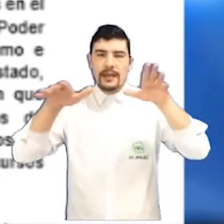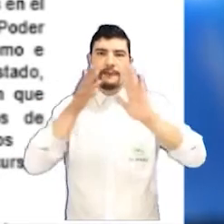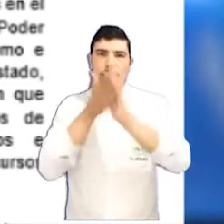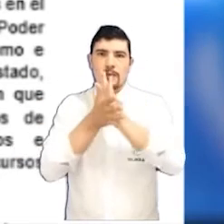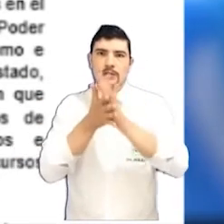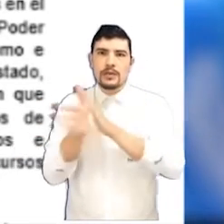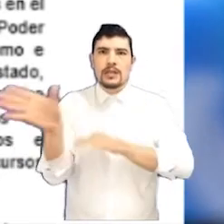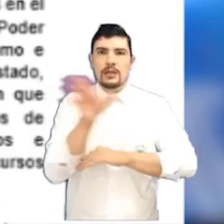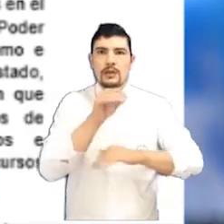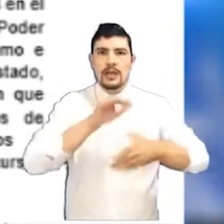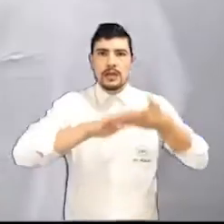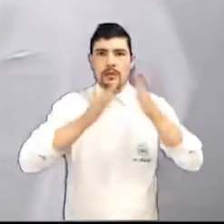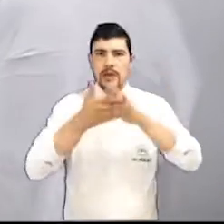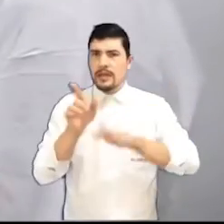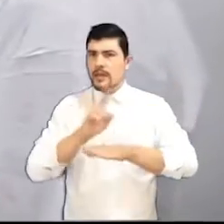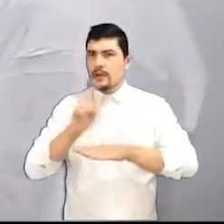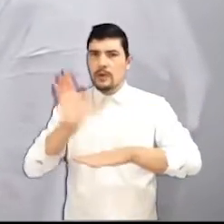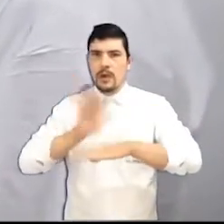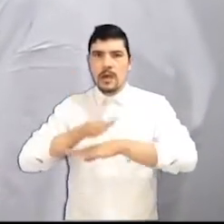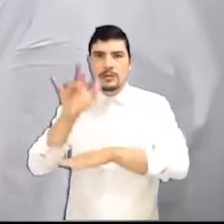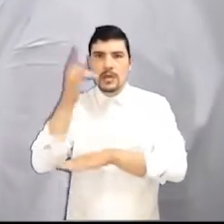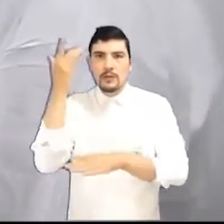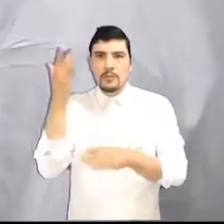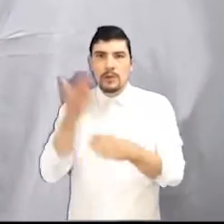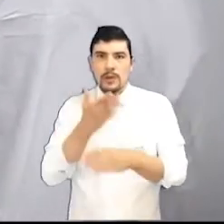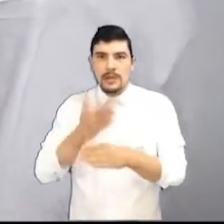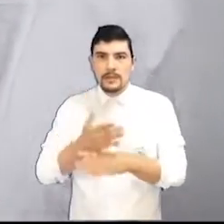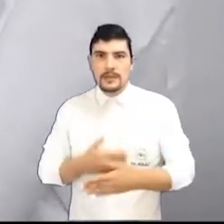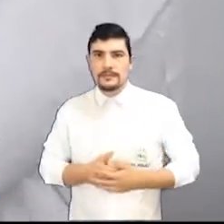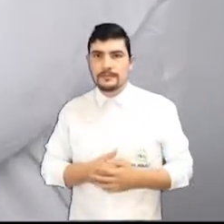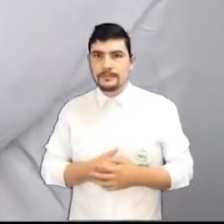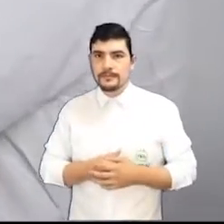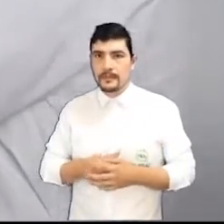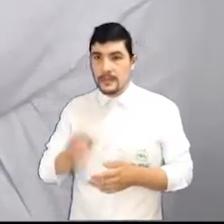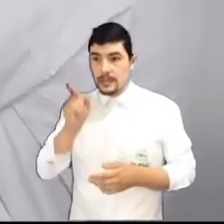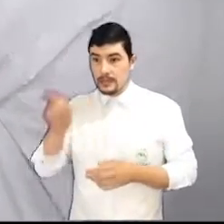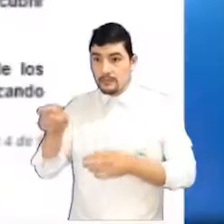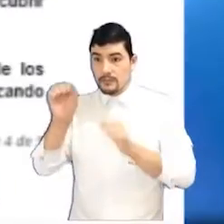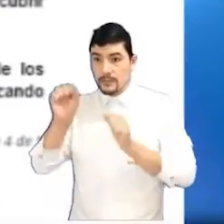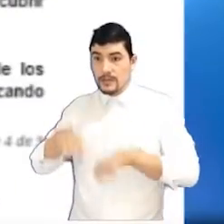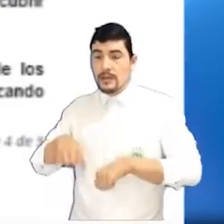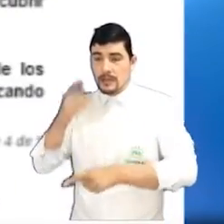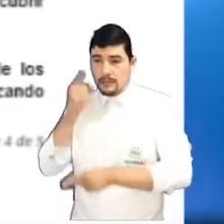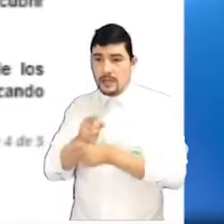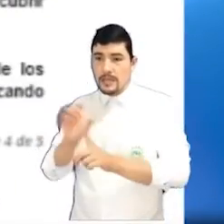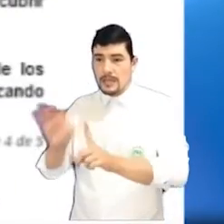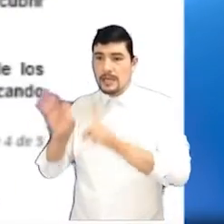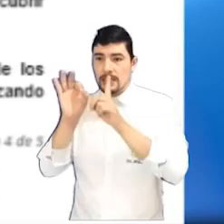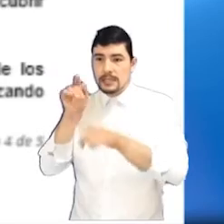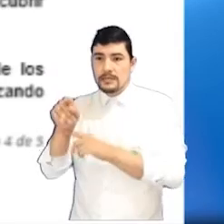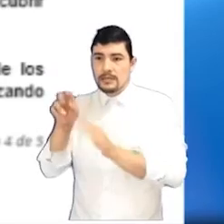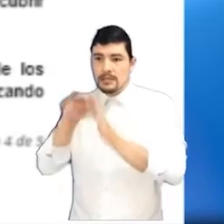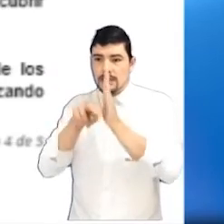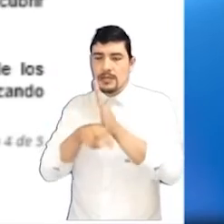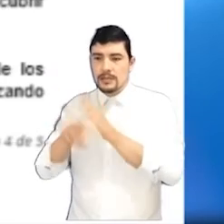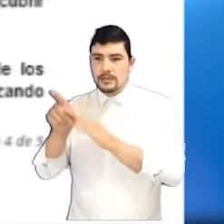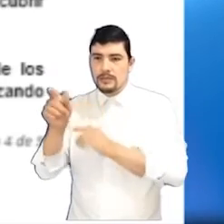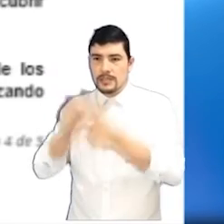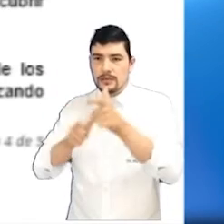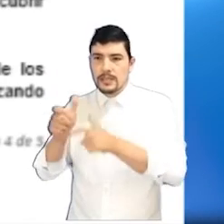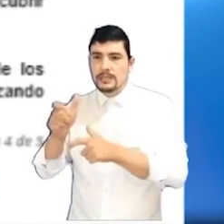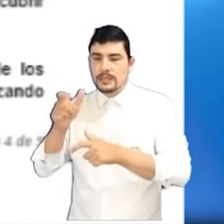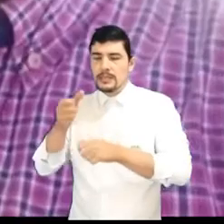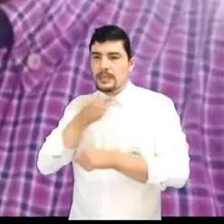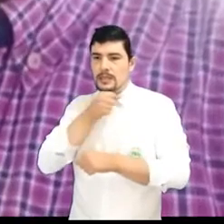que se les garantice elementos de bioseguridad a los periodistas que deben exponerse y auxilios para los más vulnerables